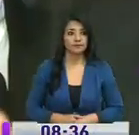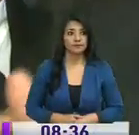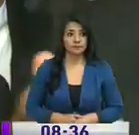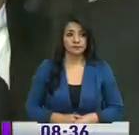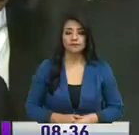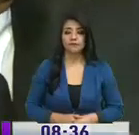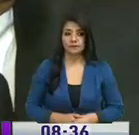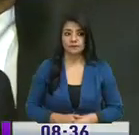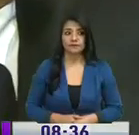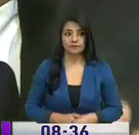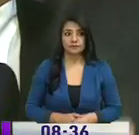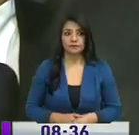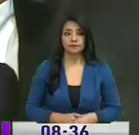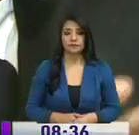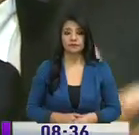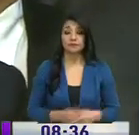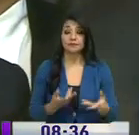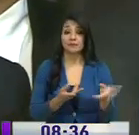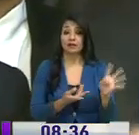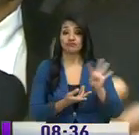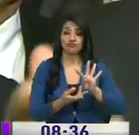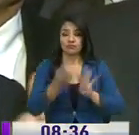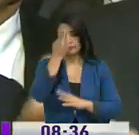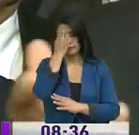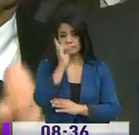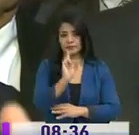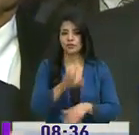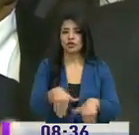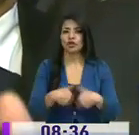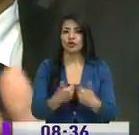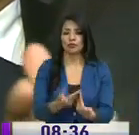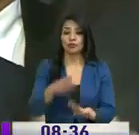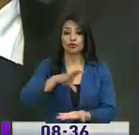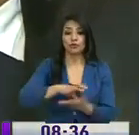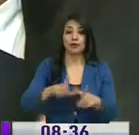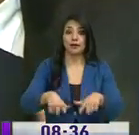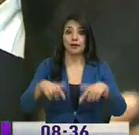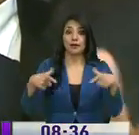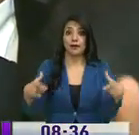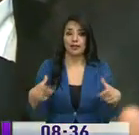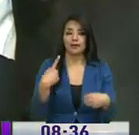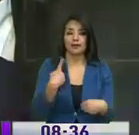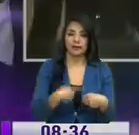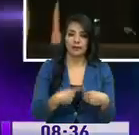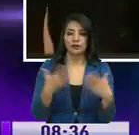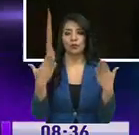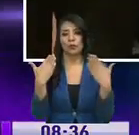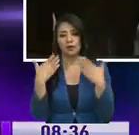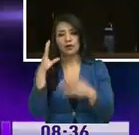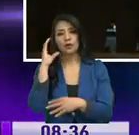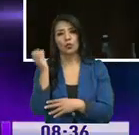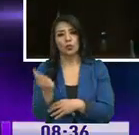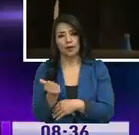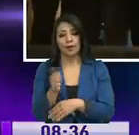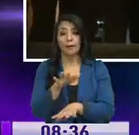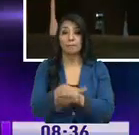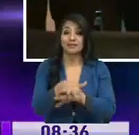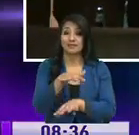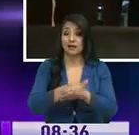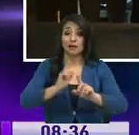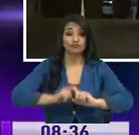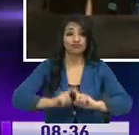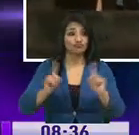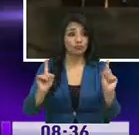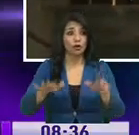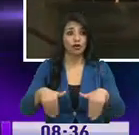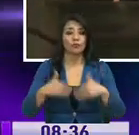Se ha determinado en categorizar a las ciudades grandes como Quito, Guayaquil, Cuenca, Machala y otras en